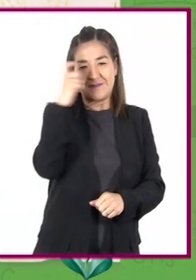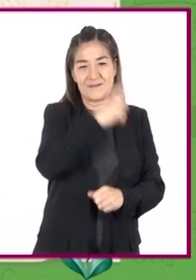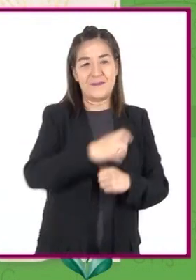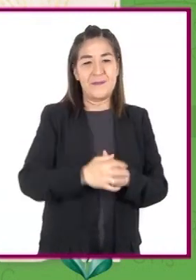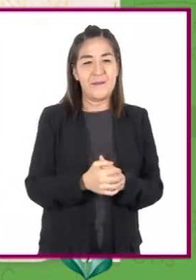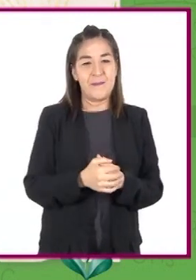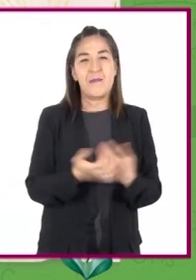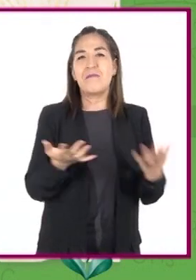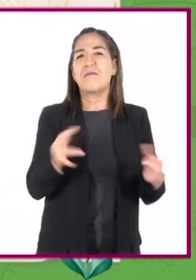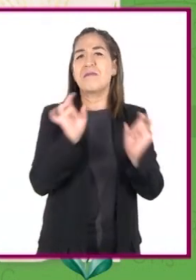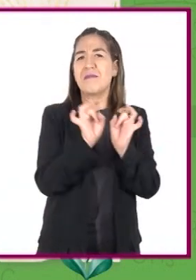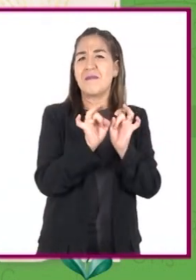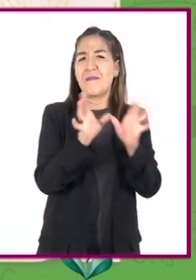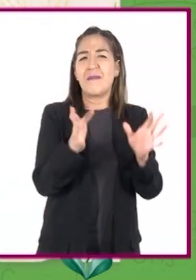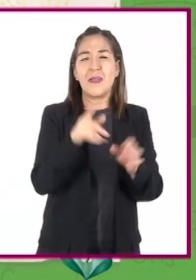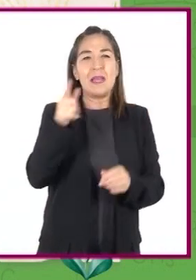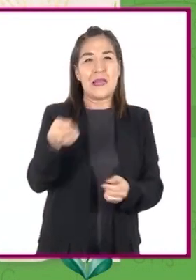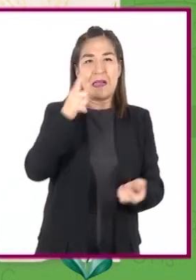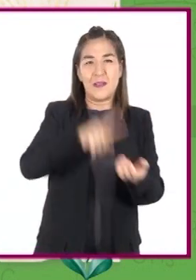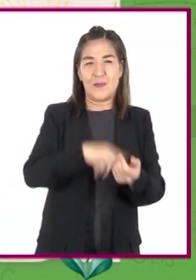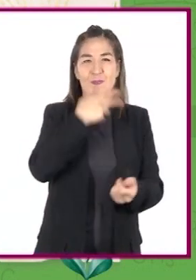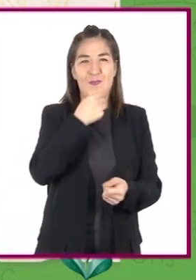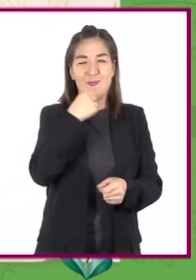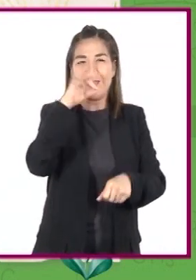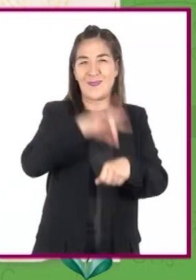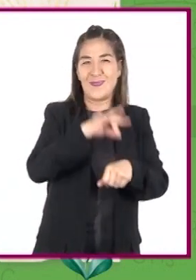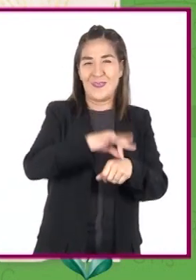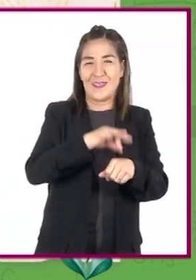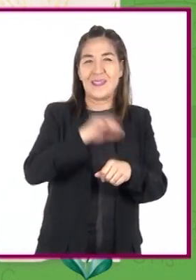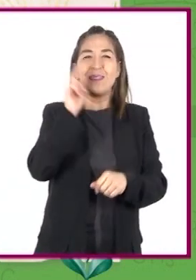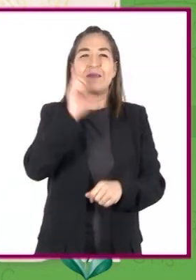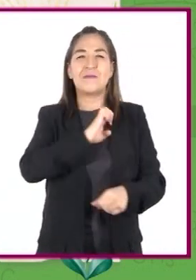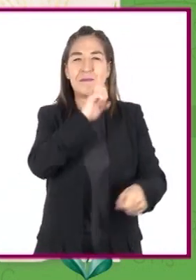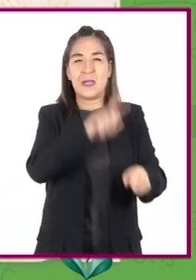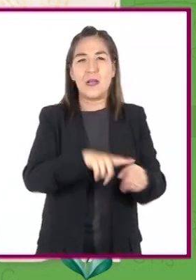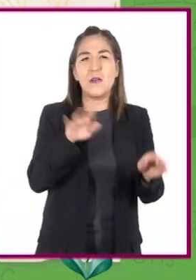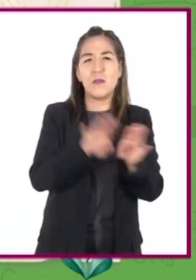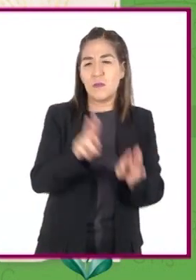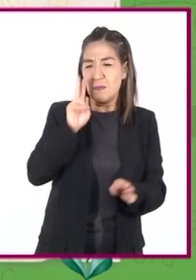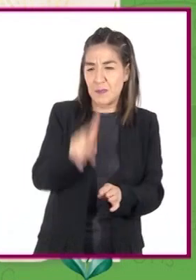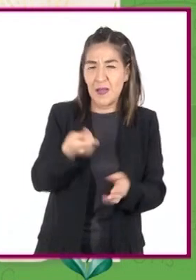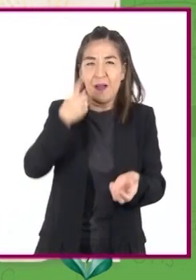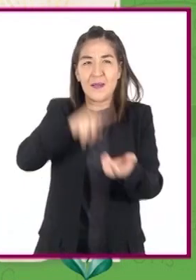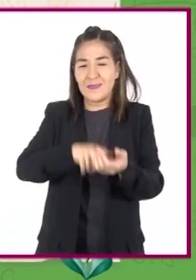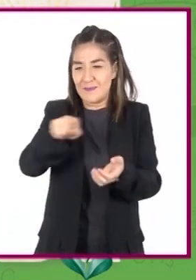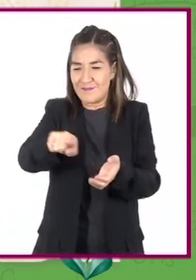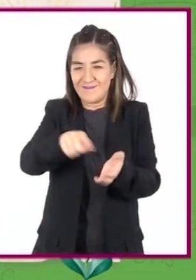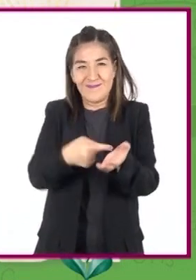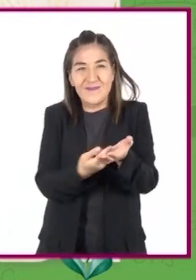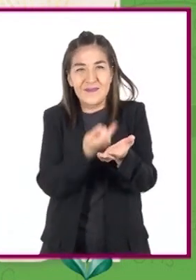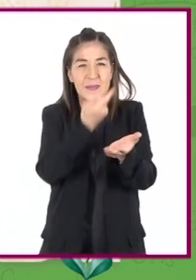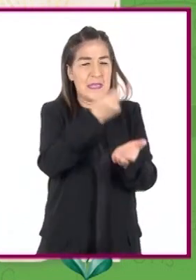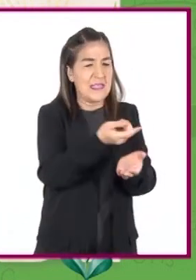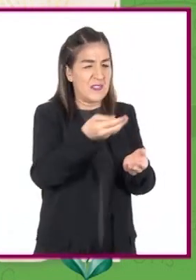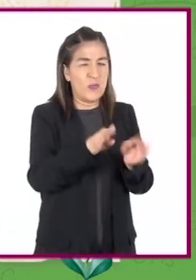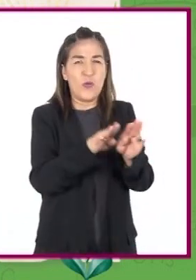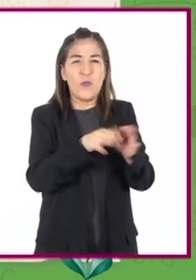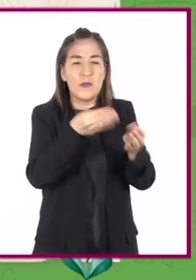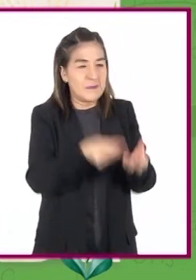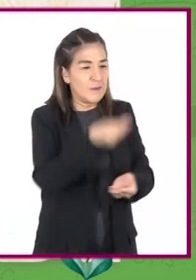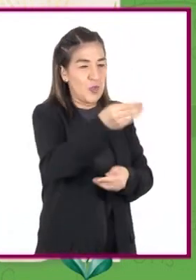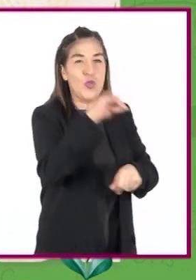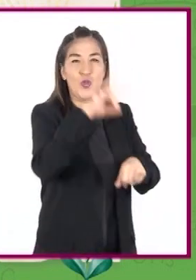Sin saberlo ella, el ginecólogo que la atendió tomó una muestra de su tumor y se la dio al doctor George